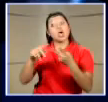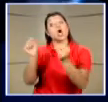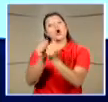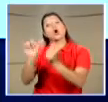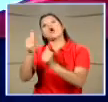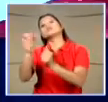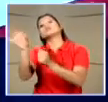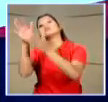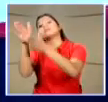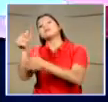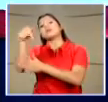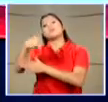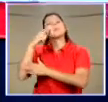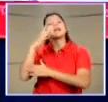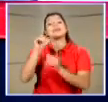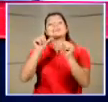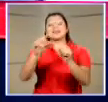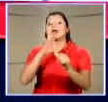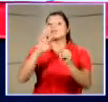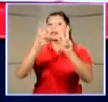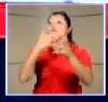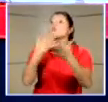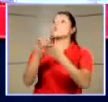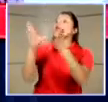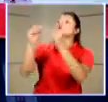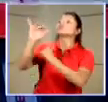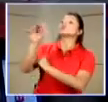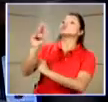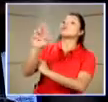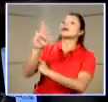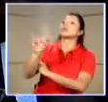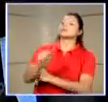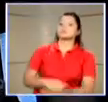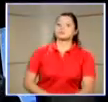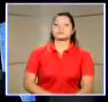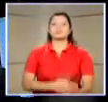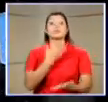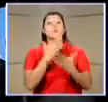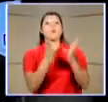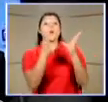de hoy para continuar hablando sobre este tema. Buenas noches, José Mario.